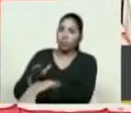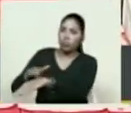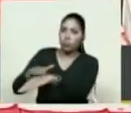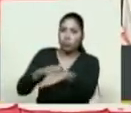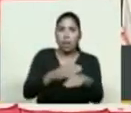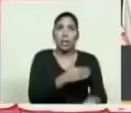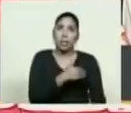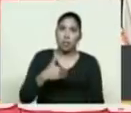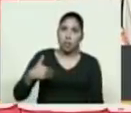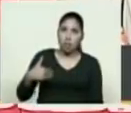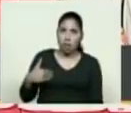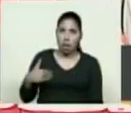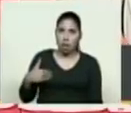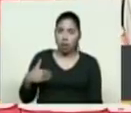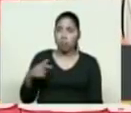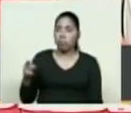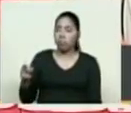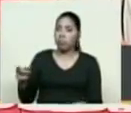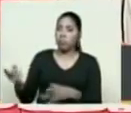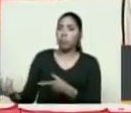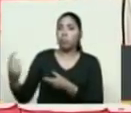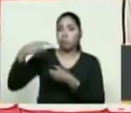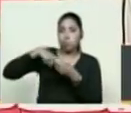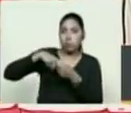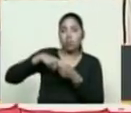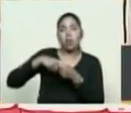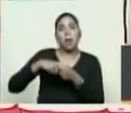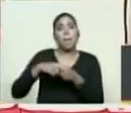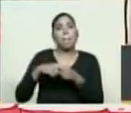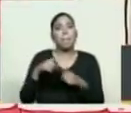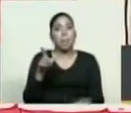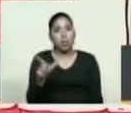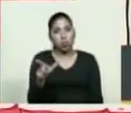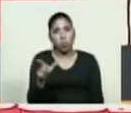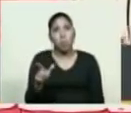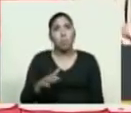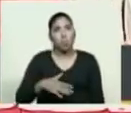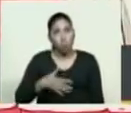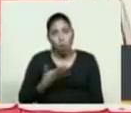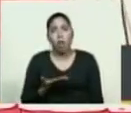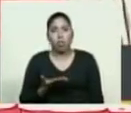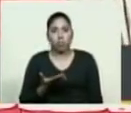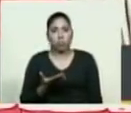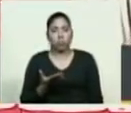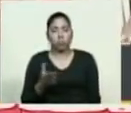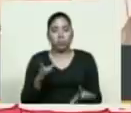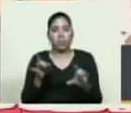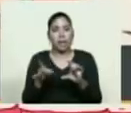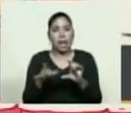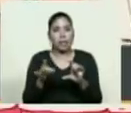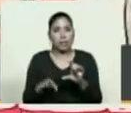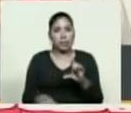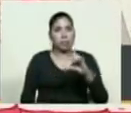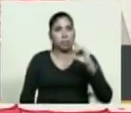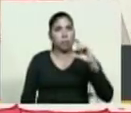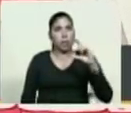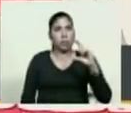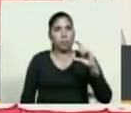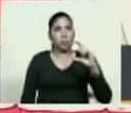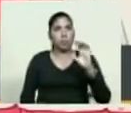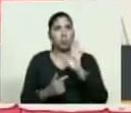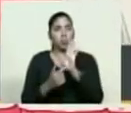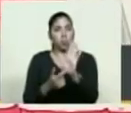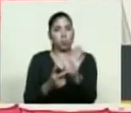personas que quisieran incorporarse a nuestro partido para sacar su carnet, el carnet por aquí, yo me lo saqué.